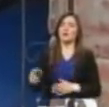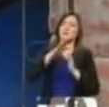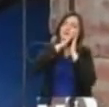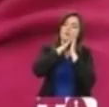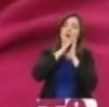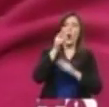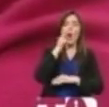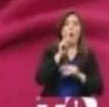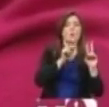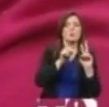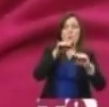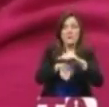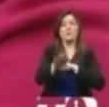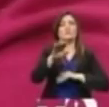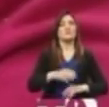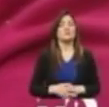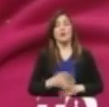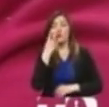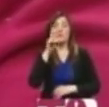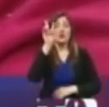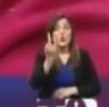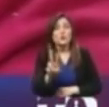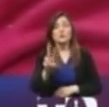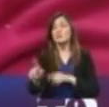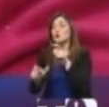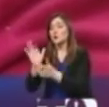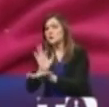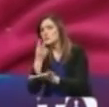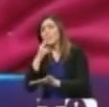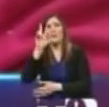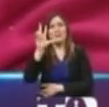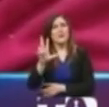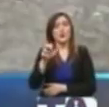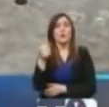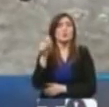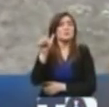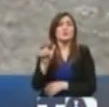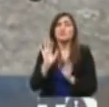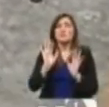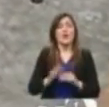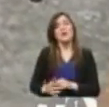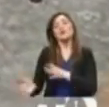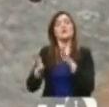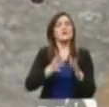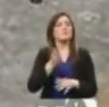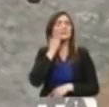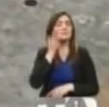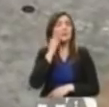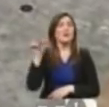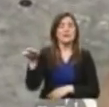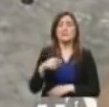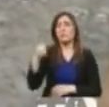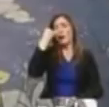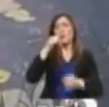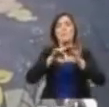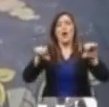ellos dormían. Yo vi 2, pero dicen que eran 3. Otro no le vimos, no lo reconocimos al tercero. La madre de la menor fue brutalmente golpeada